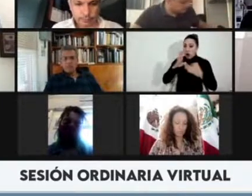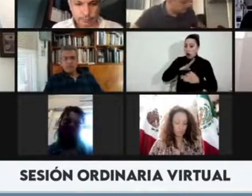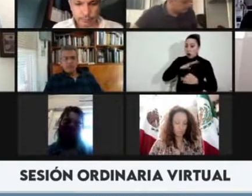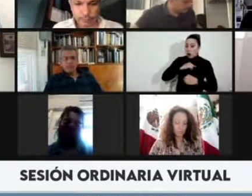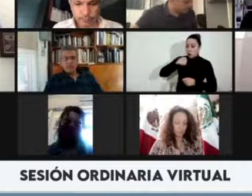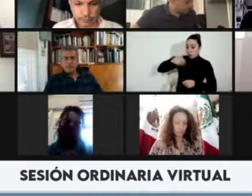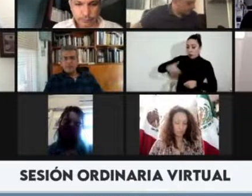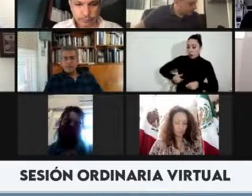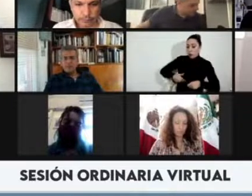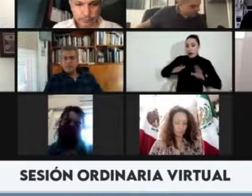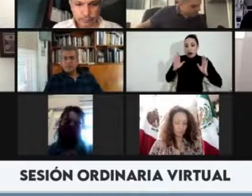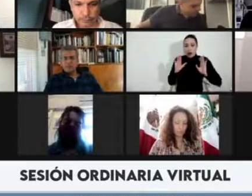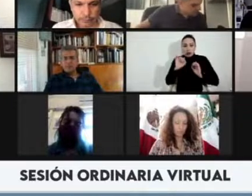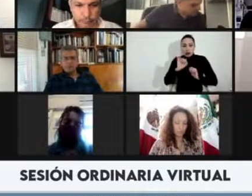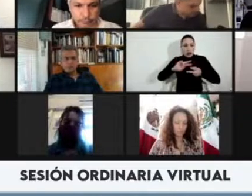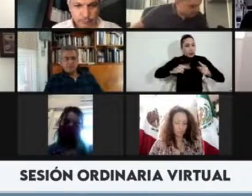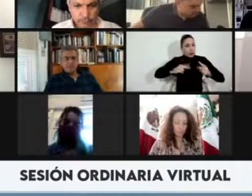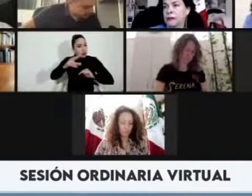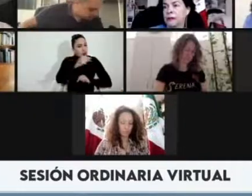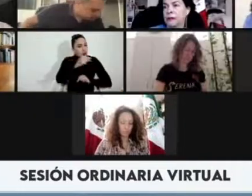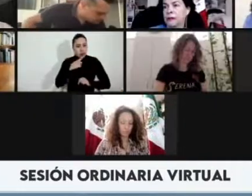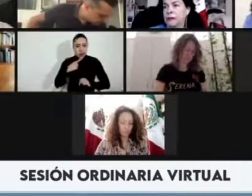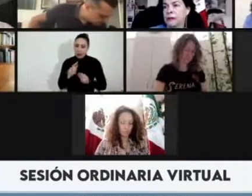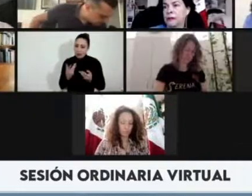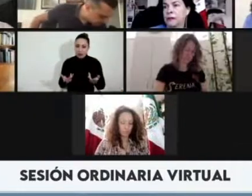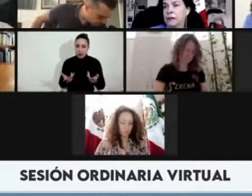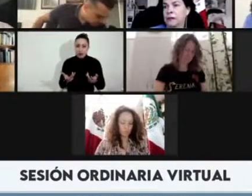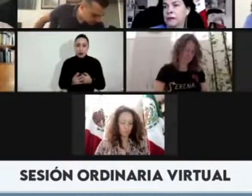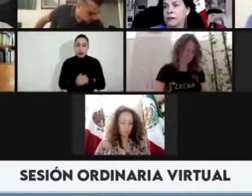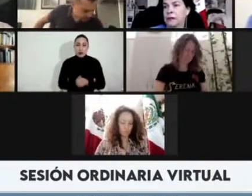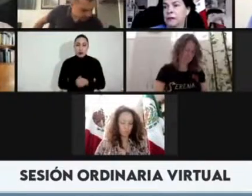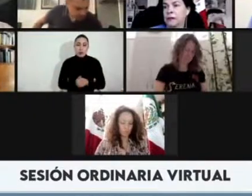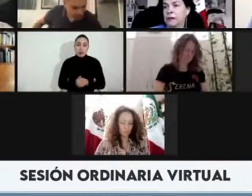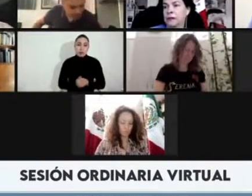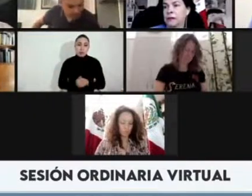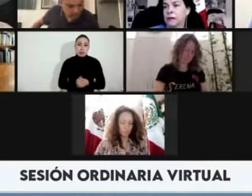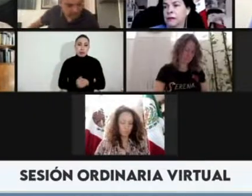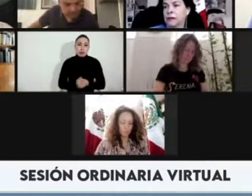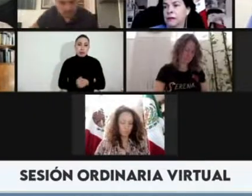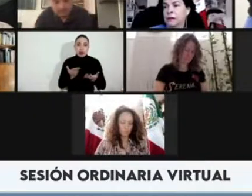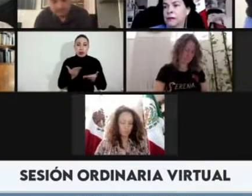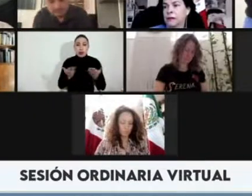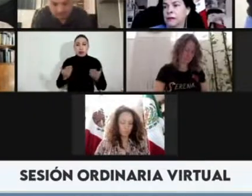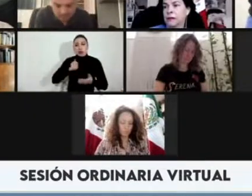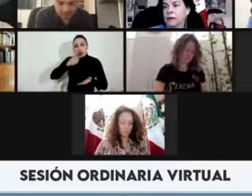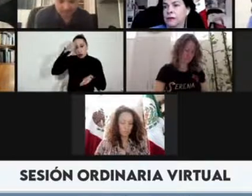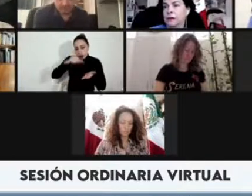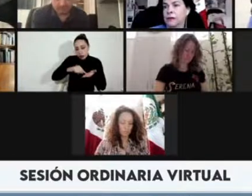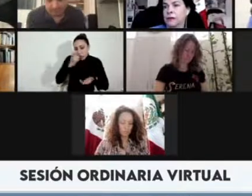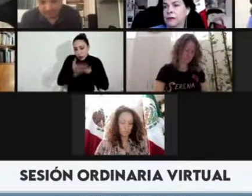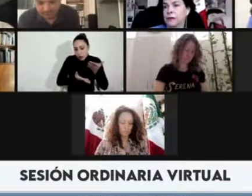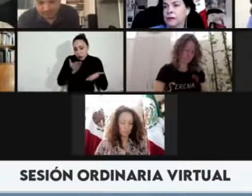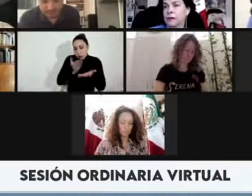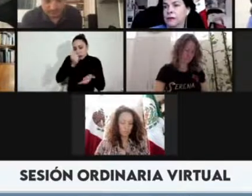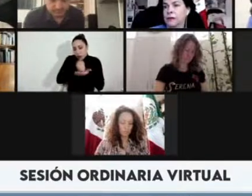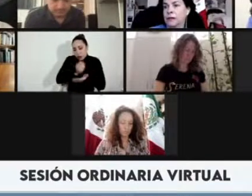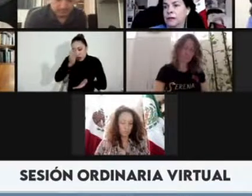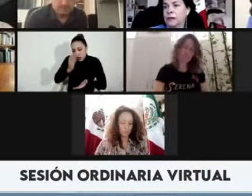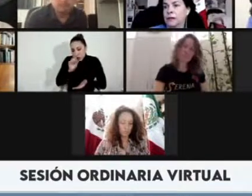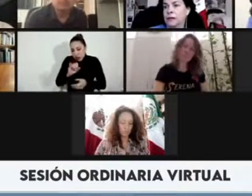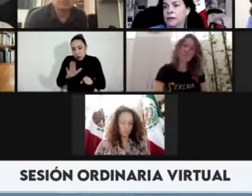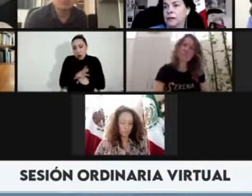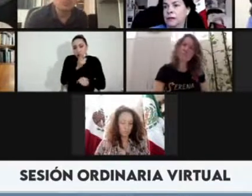manera que, pues, si se aprueba, yo creo que sí se va a aprobar porque lo propone un diputado de Morena y la